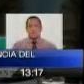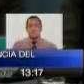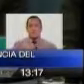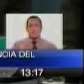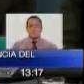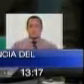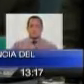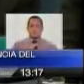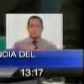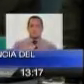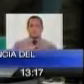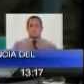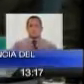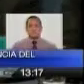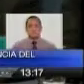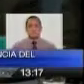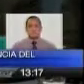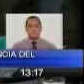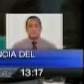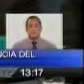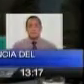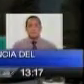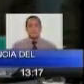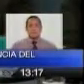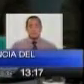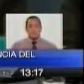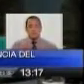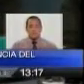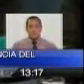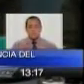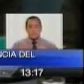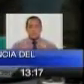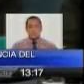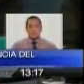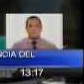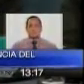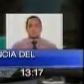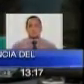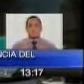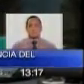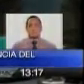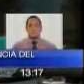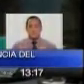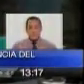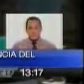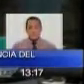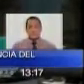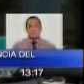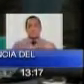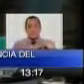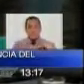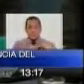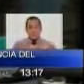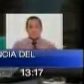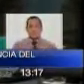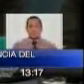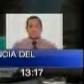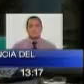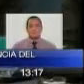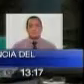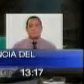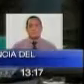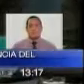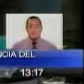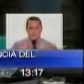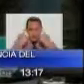nosotros rechazamos. El ministro de Justicia tiene la competencia